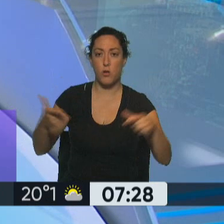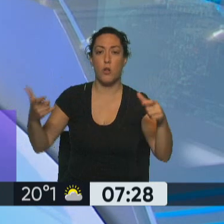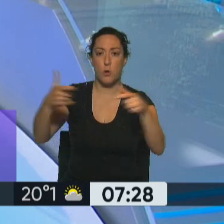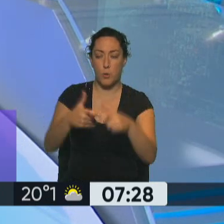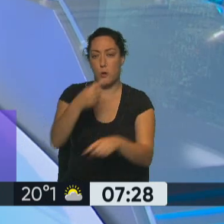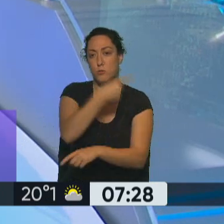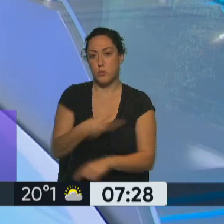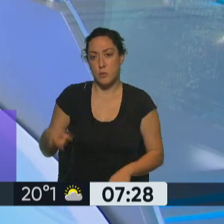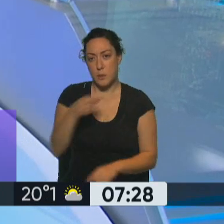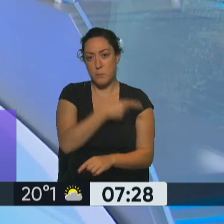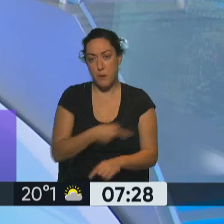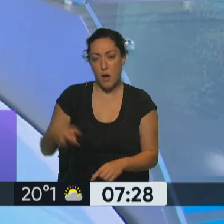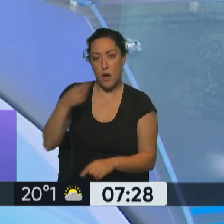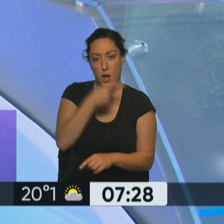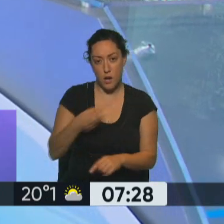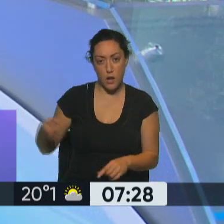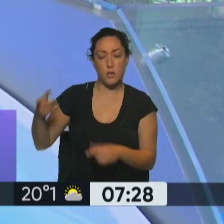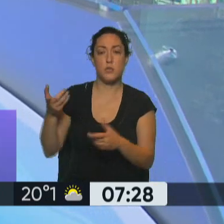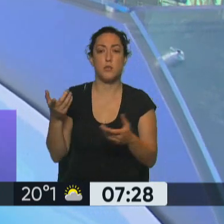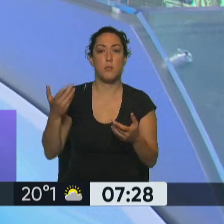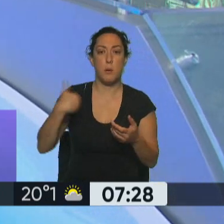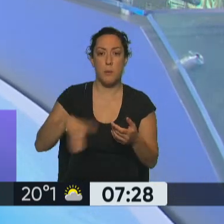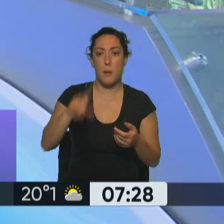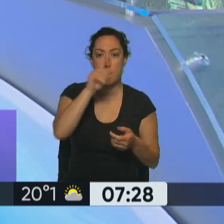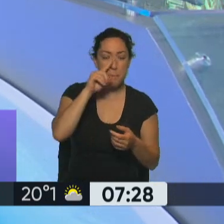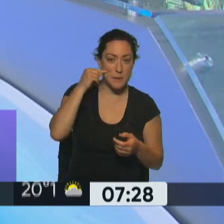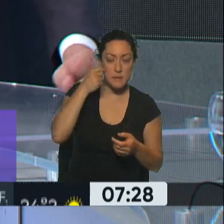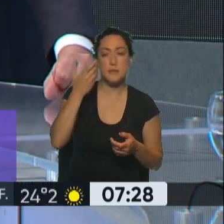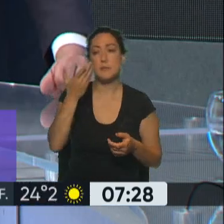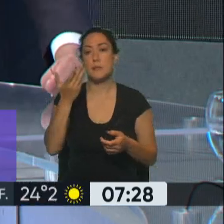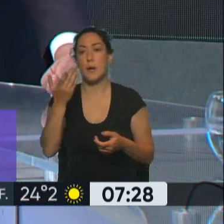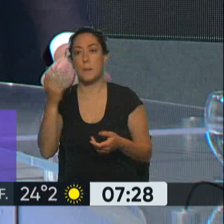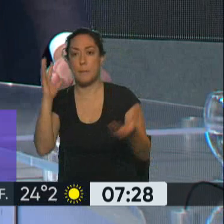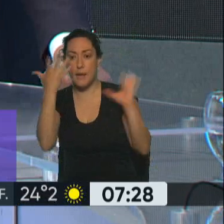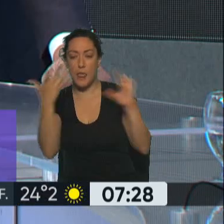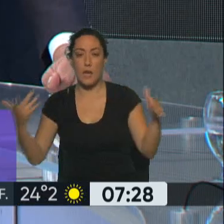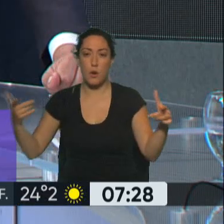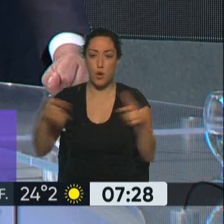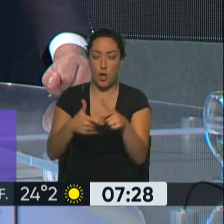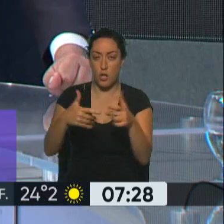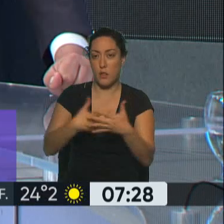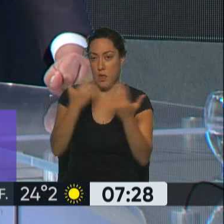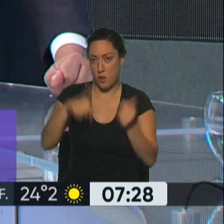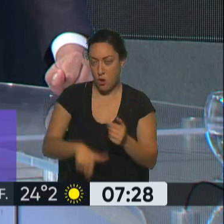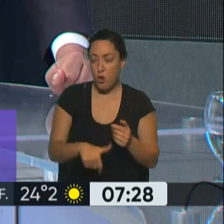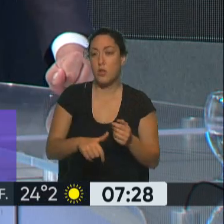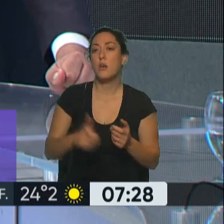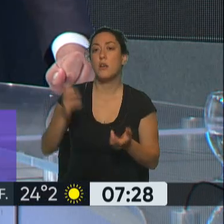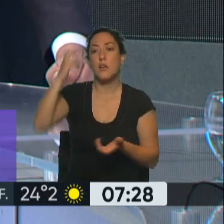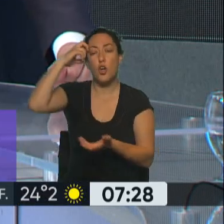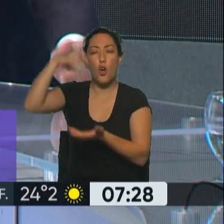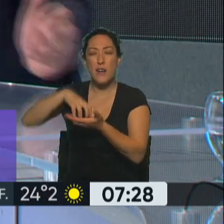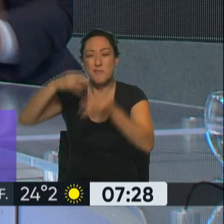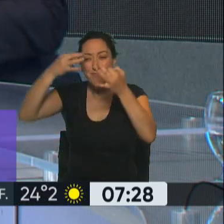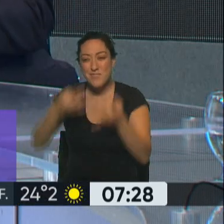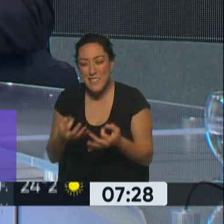semanas. Bueno, se espera una reunión para hoy de Alberto Fernández con Javier Milei. En el Congreso, y me quiero detener en el Senado en